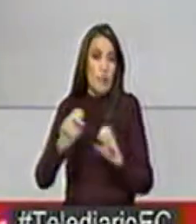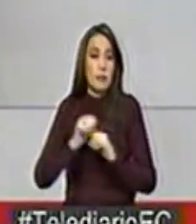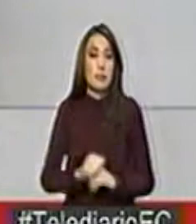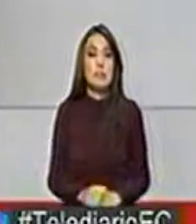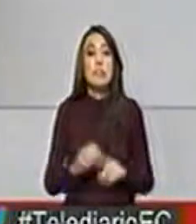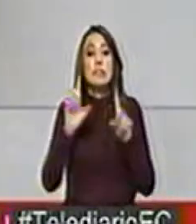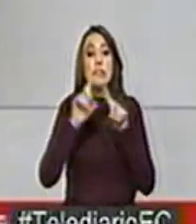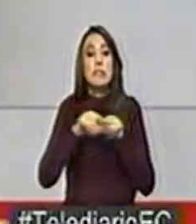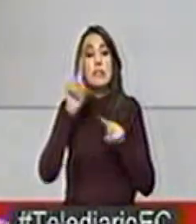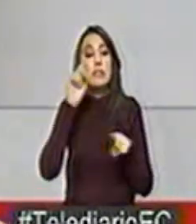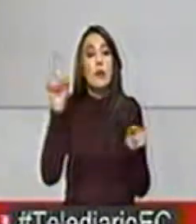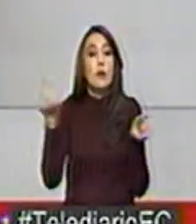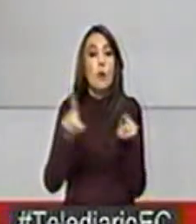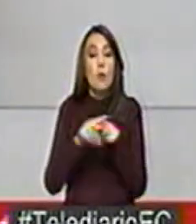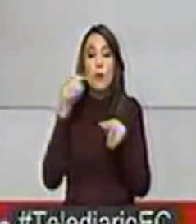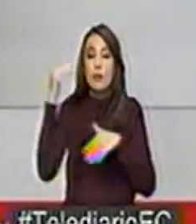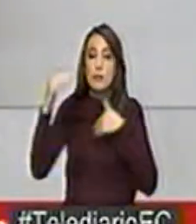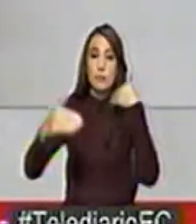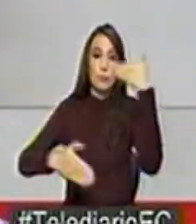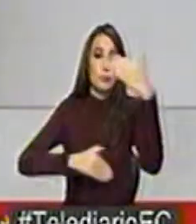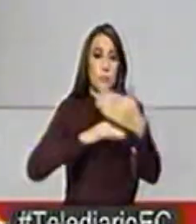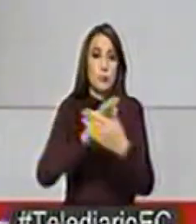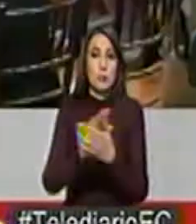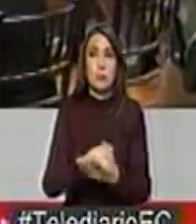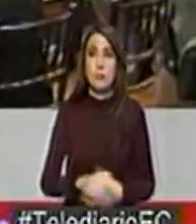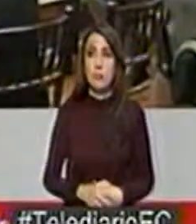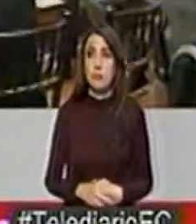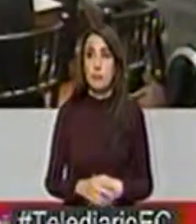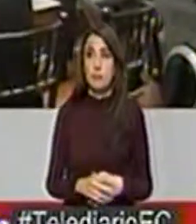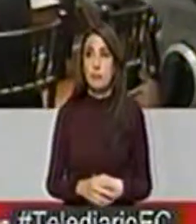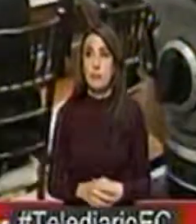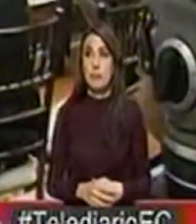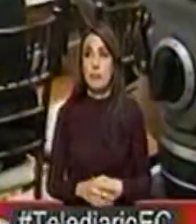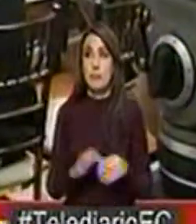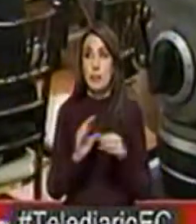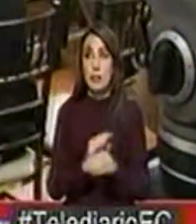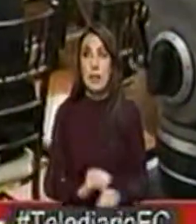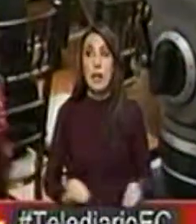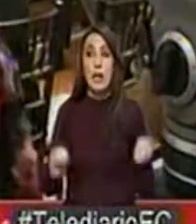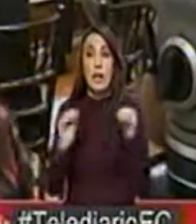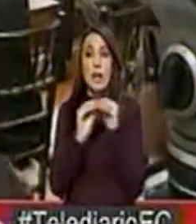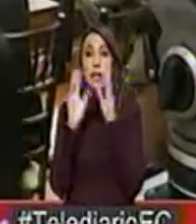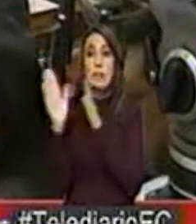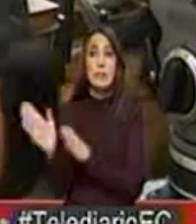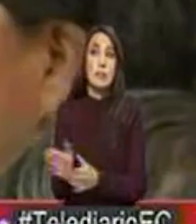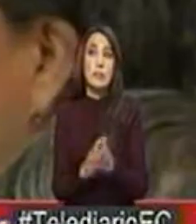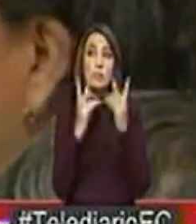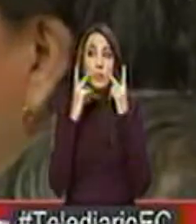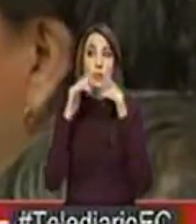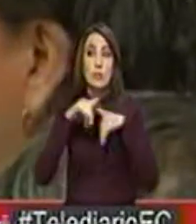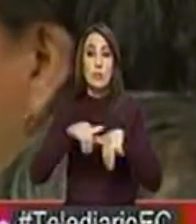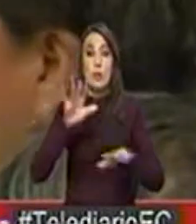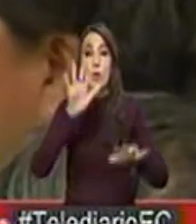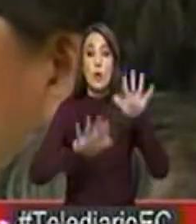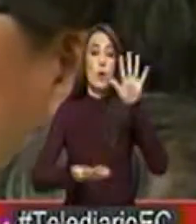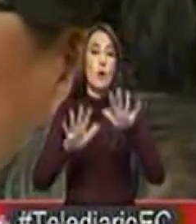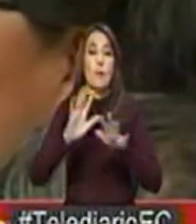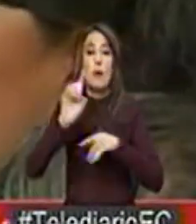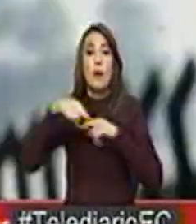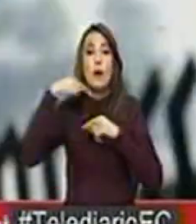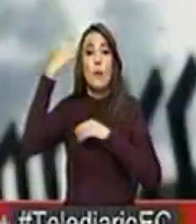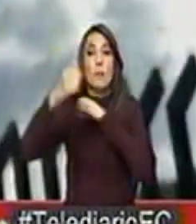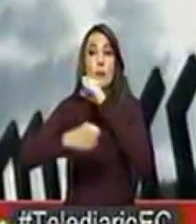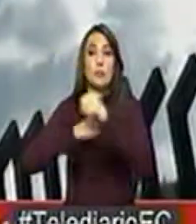su trayectoria dentro de la carrera judicial. Esto mientras se efectúa un concurso definitivo que estiman inicia el próximo